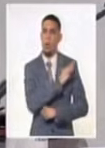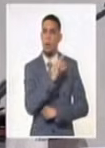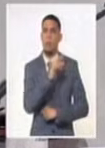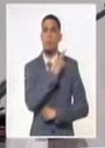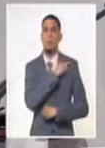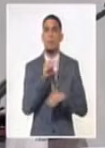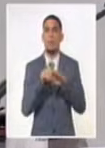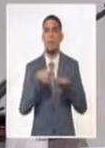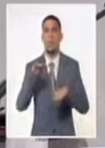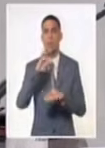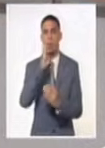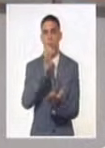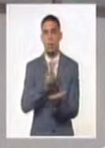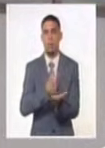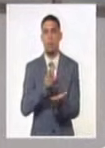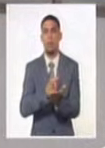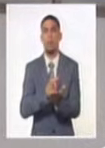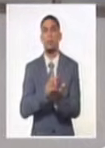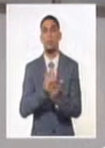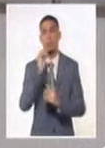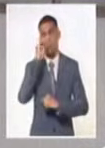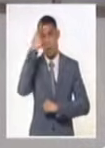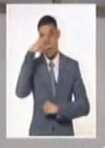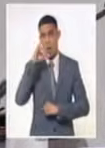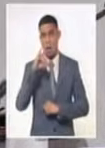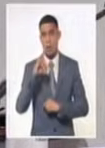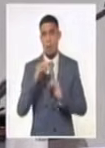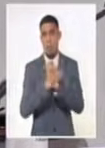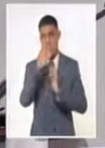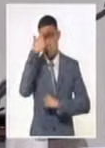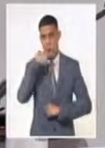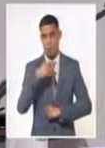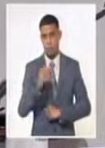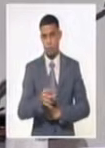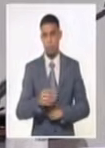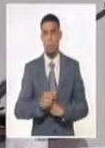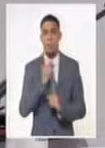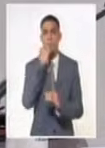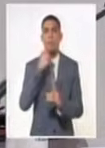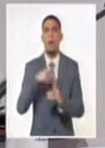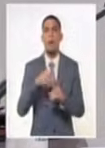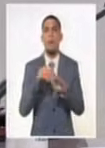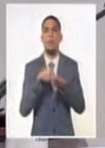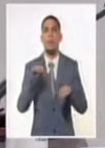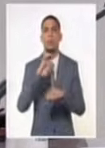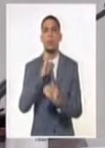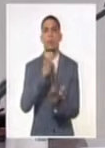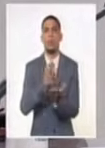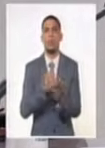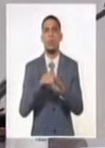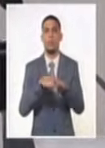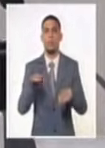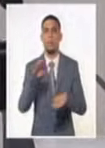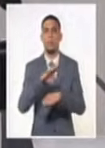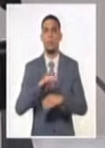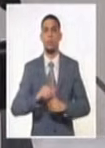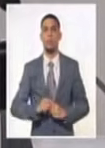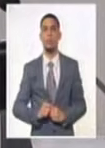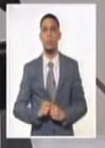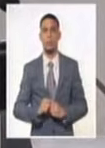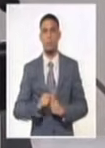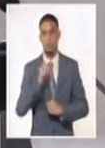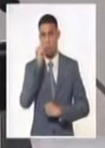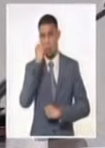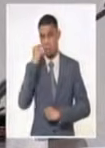de Educación, la doctora Nay Marianne Trujillo Barreto, y el ministro de Educación Superior, el doctor Walter Baluja